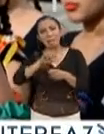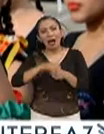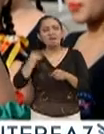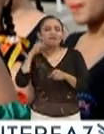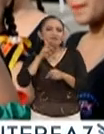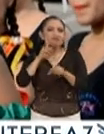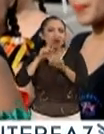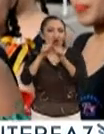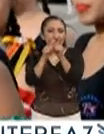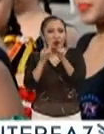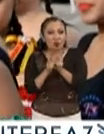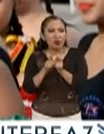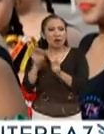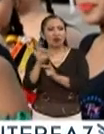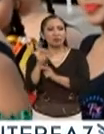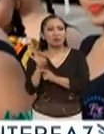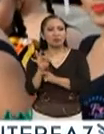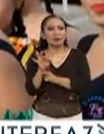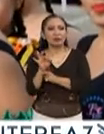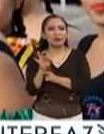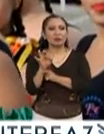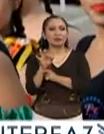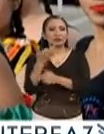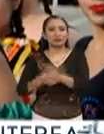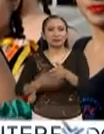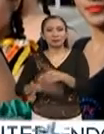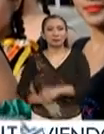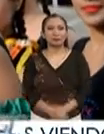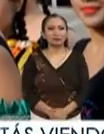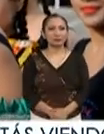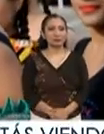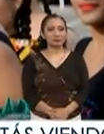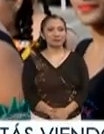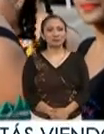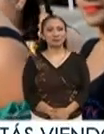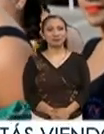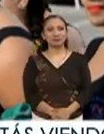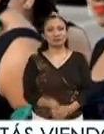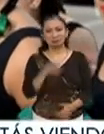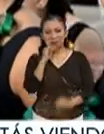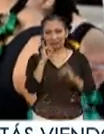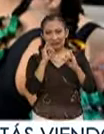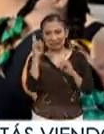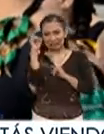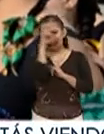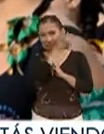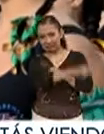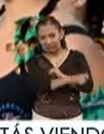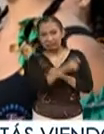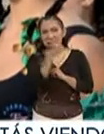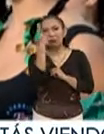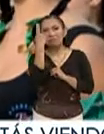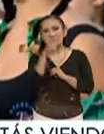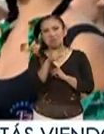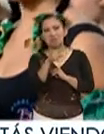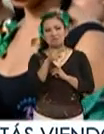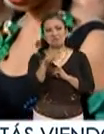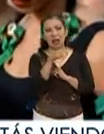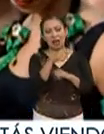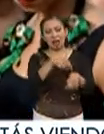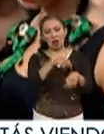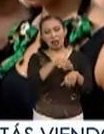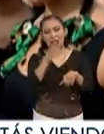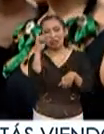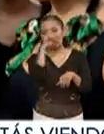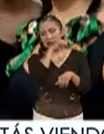ensaio para esse grupo que sai para dançar de tarde, entendeu? Es bien difícil es un horario